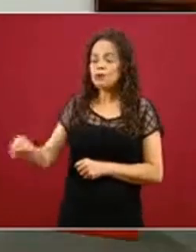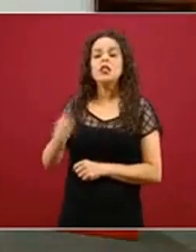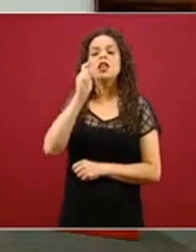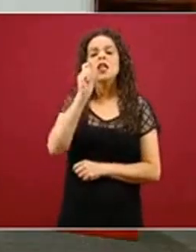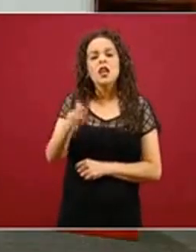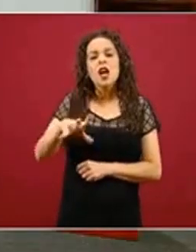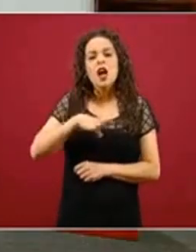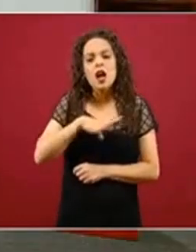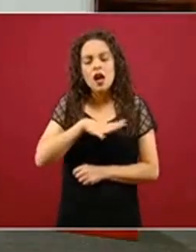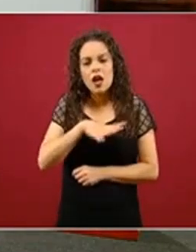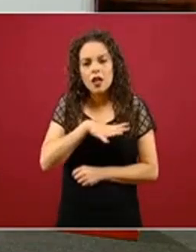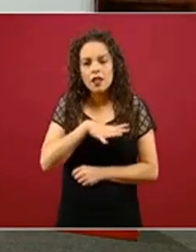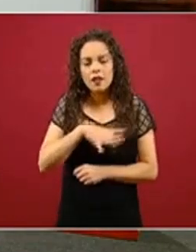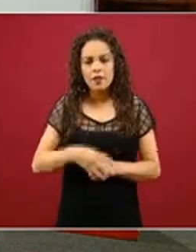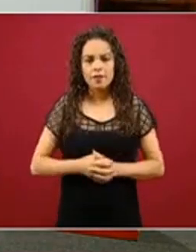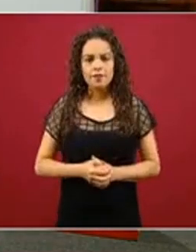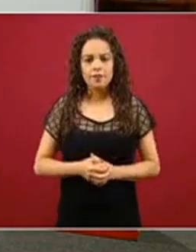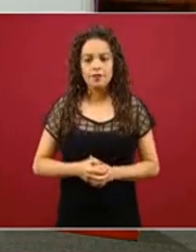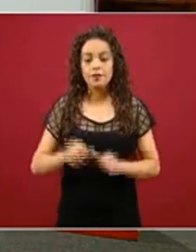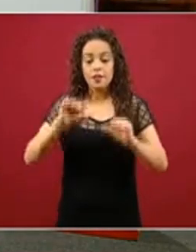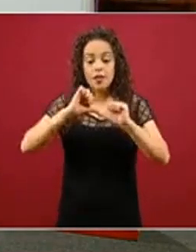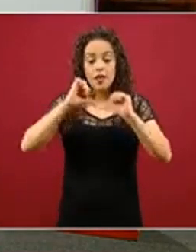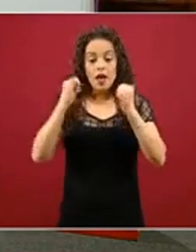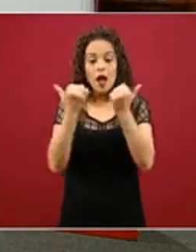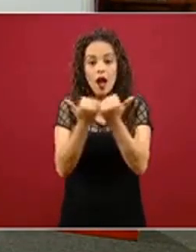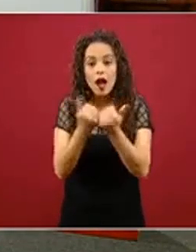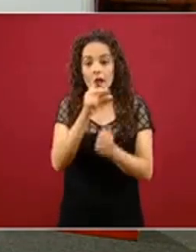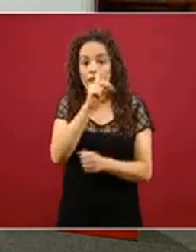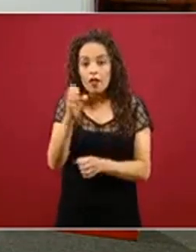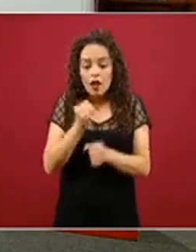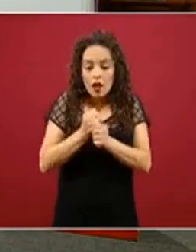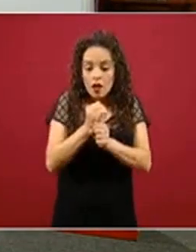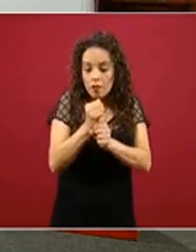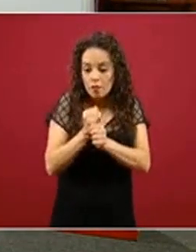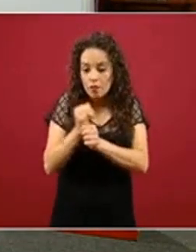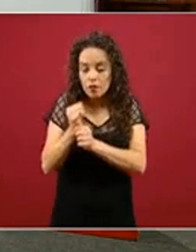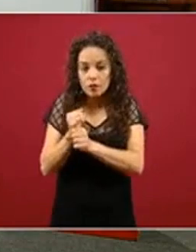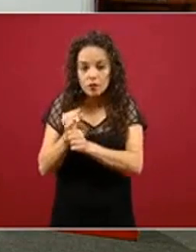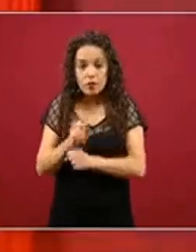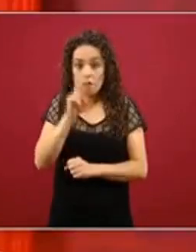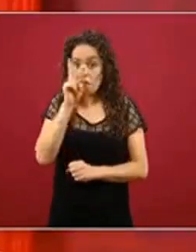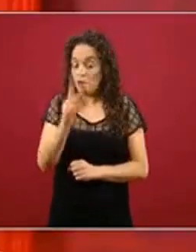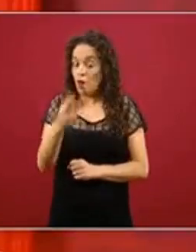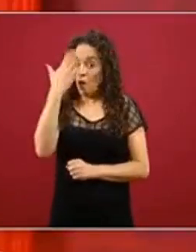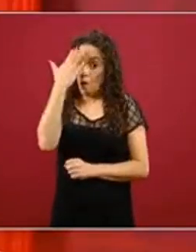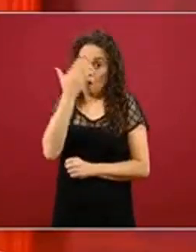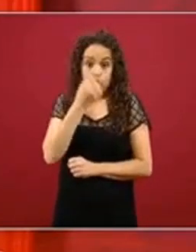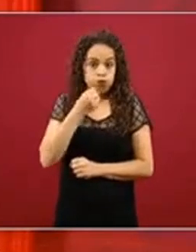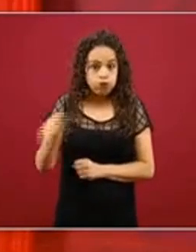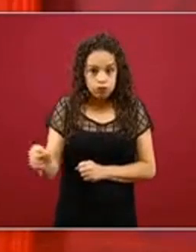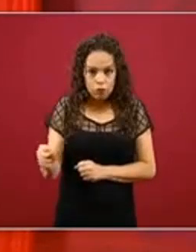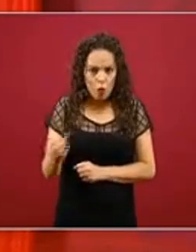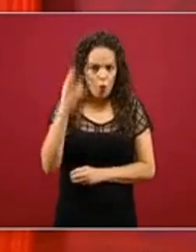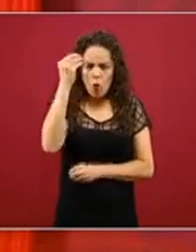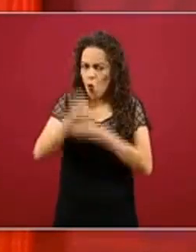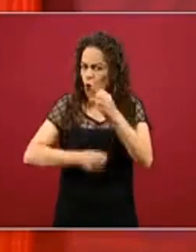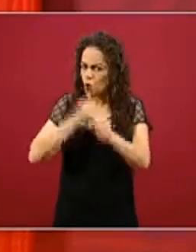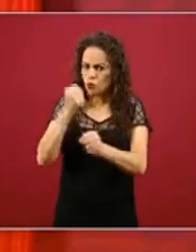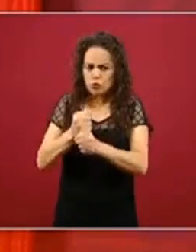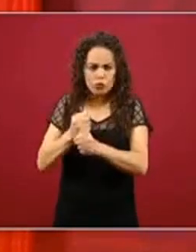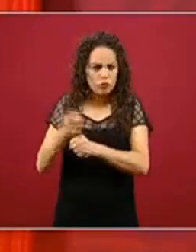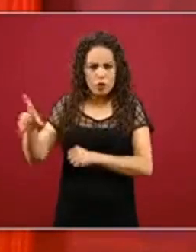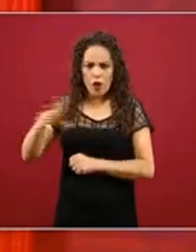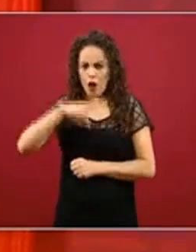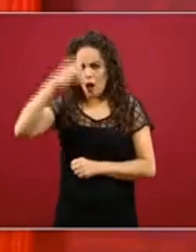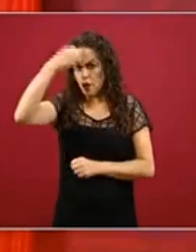Social es una área de investigación muy competente desde hace muchos años y en el caso particular nuestro